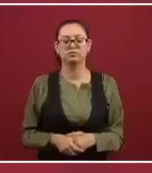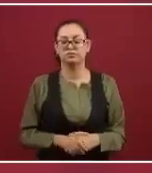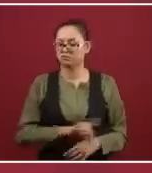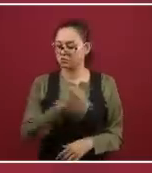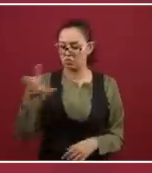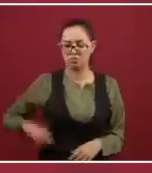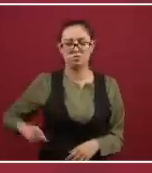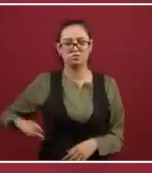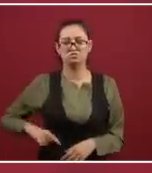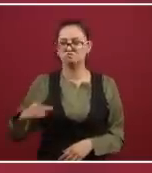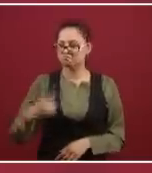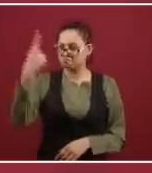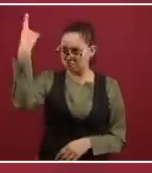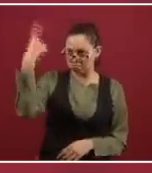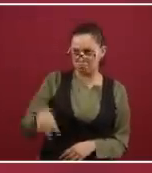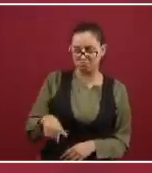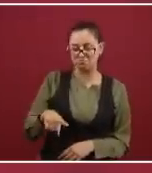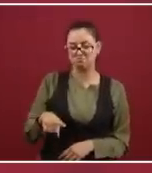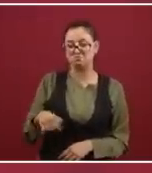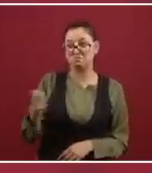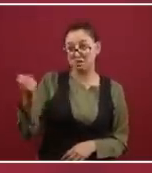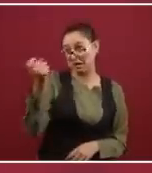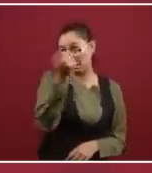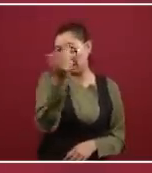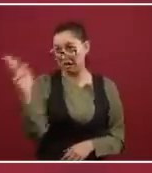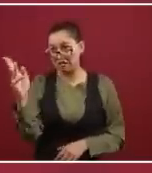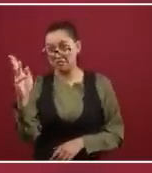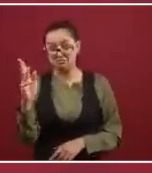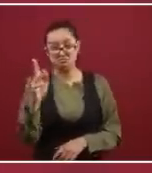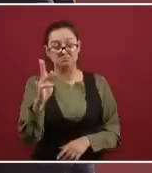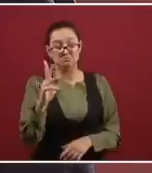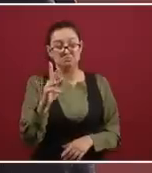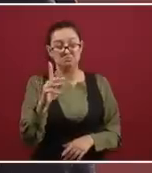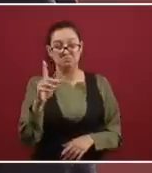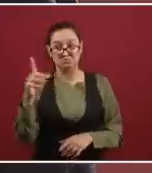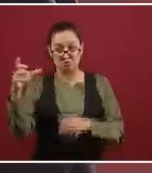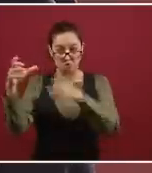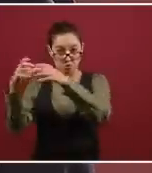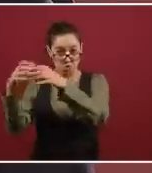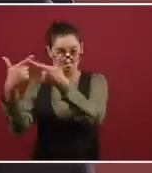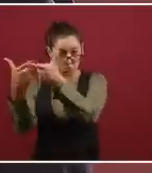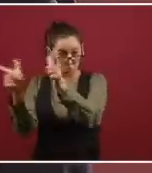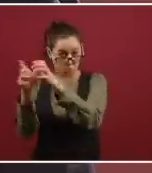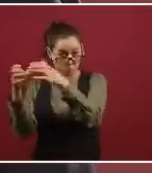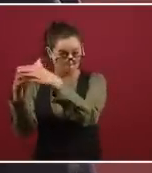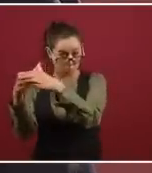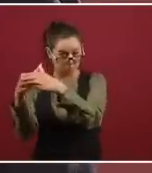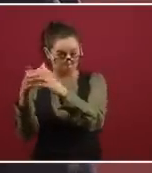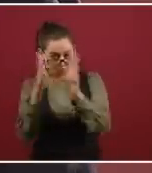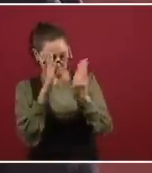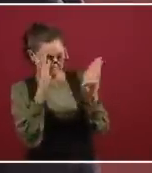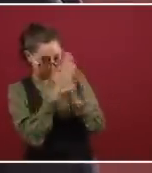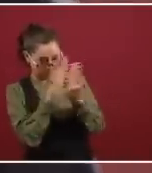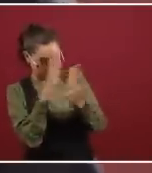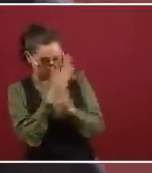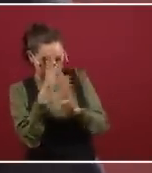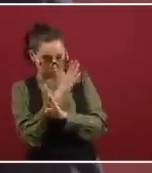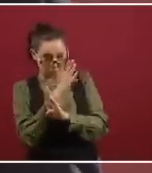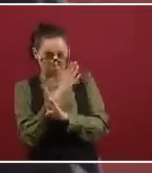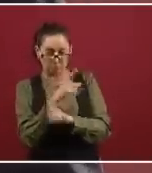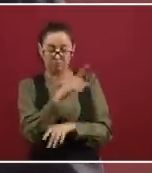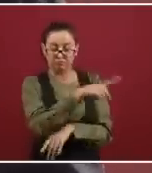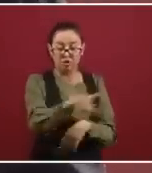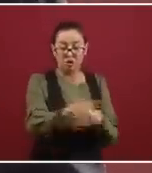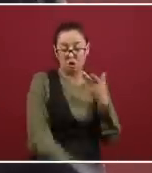gobierno. No perseguir a opositores, no escuchar